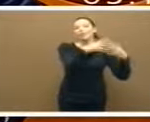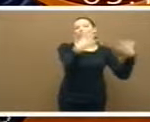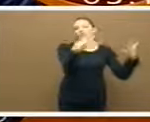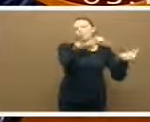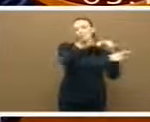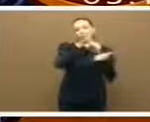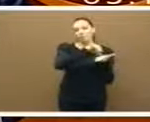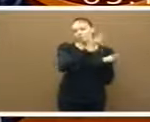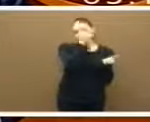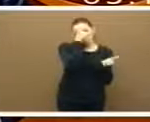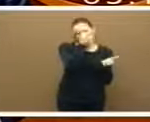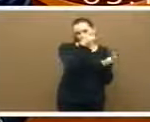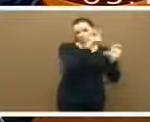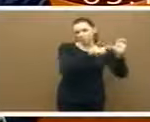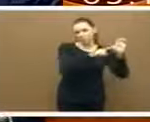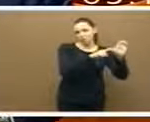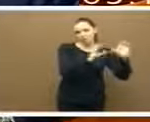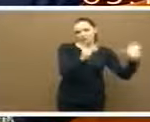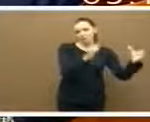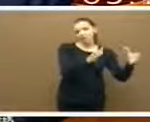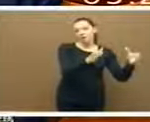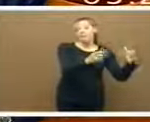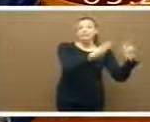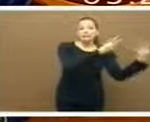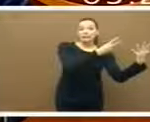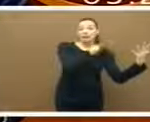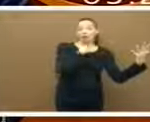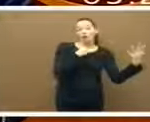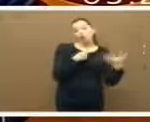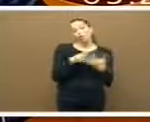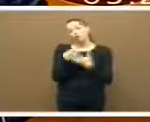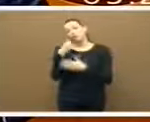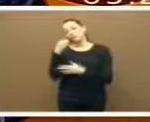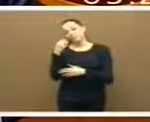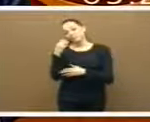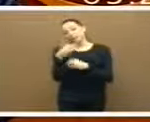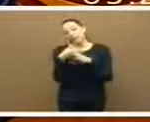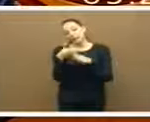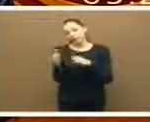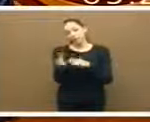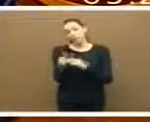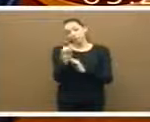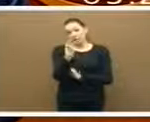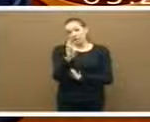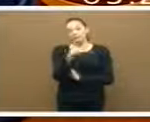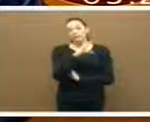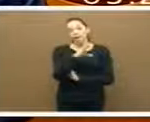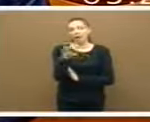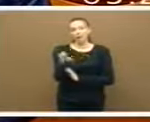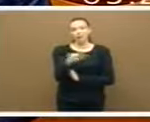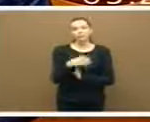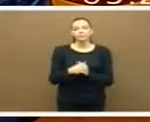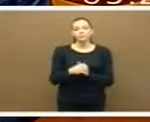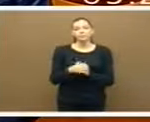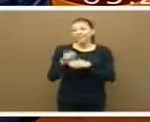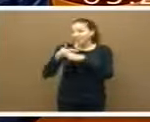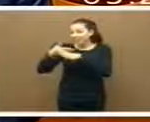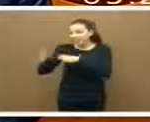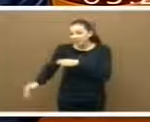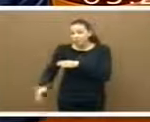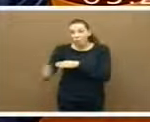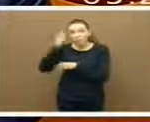10 localidades de Extremadura, 7 de la provincia de Badajoz y 3 de la provincia de Cáceres. O sea, 399 pueblos han quedado